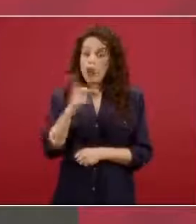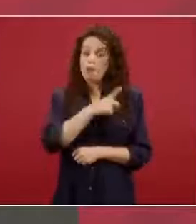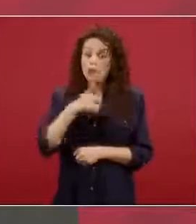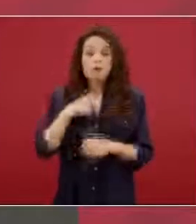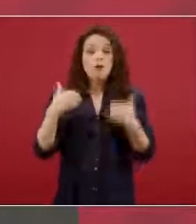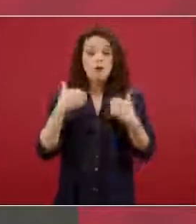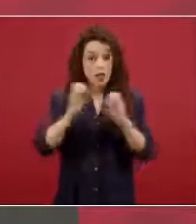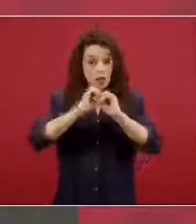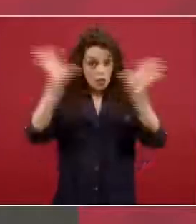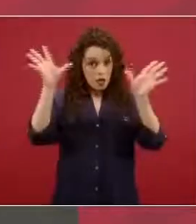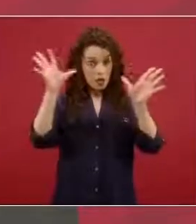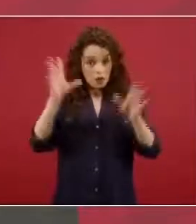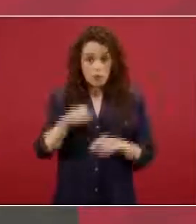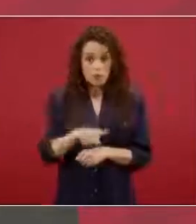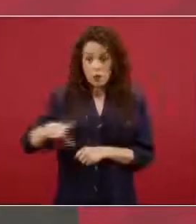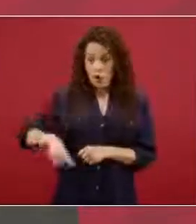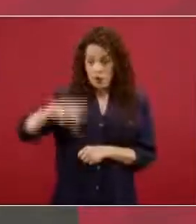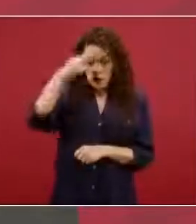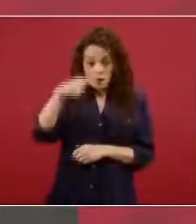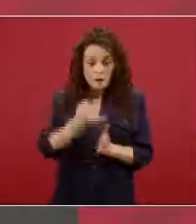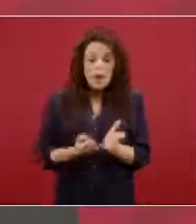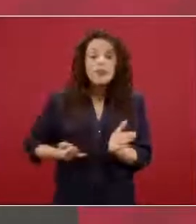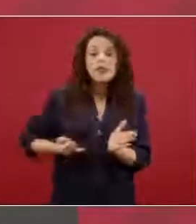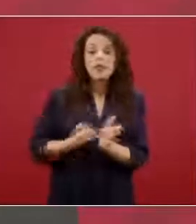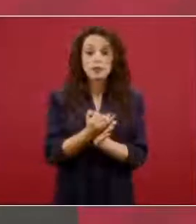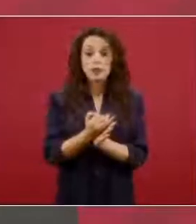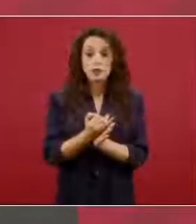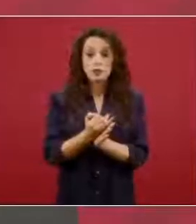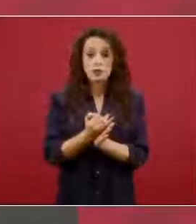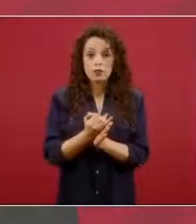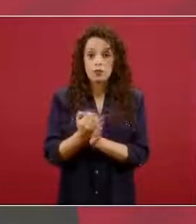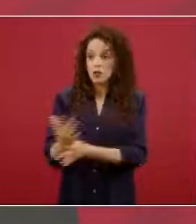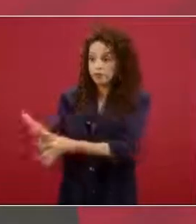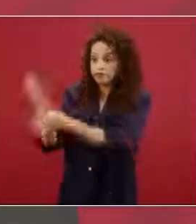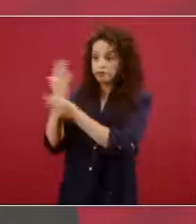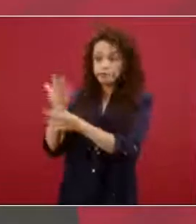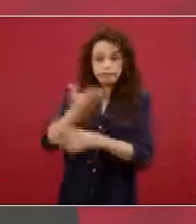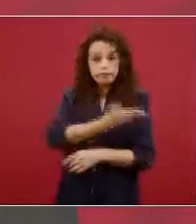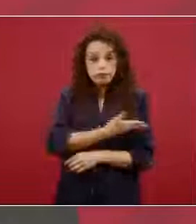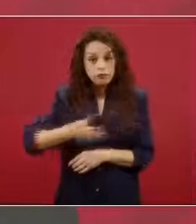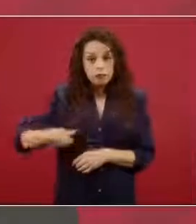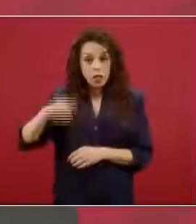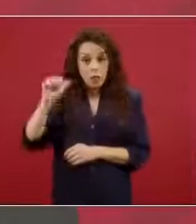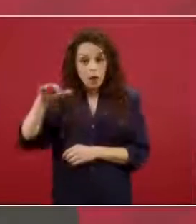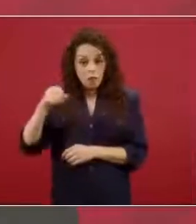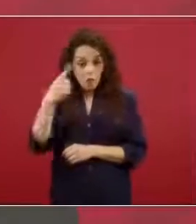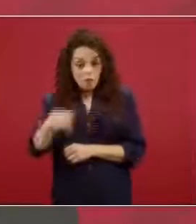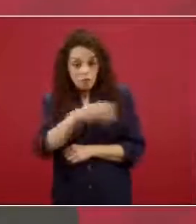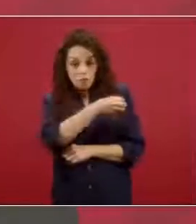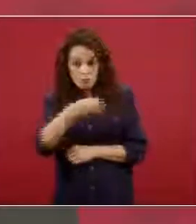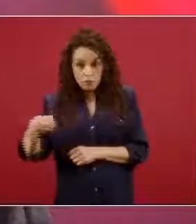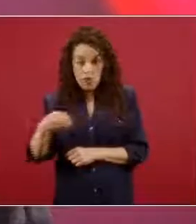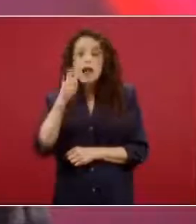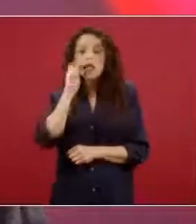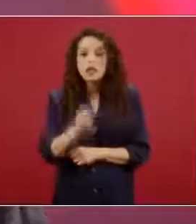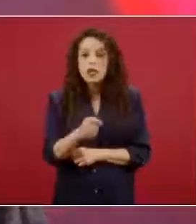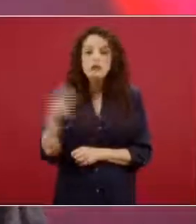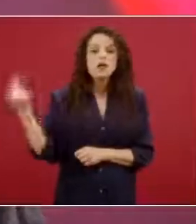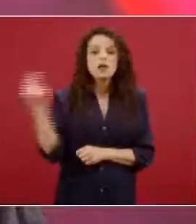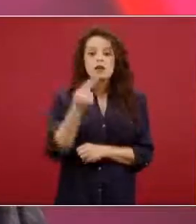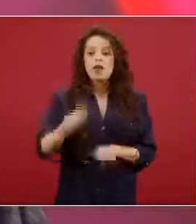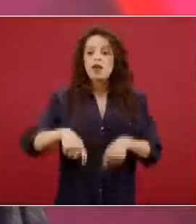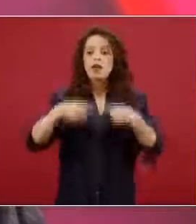la decisión del Gobierno de México, la decisión e instrucción del presidente Andrés Manuel López Obrador es garantizar el